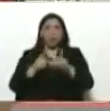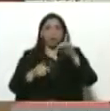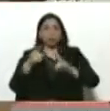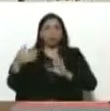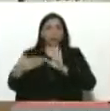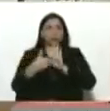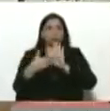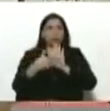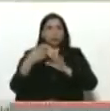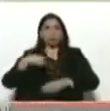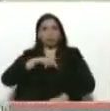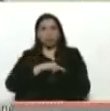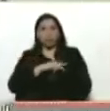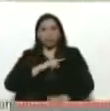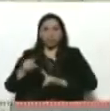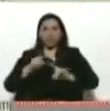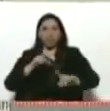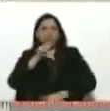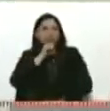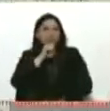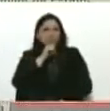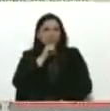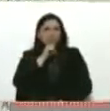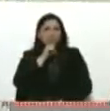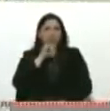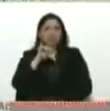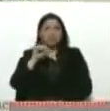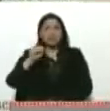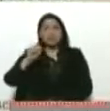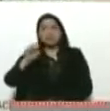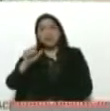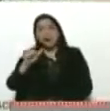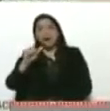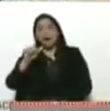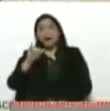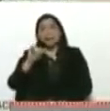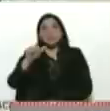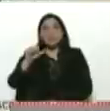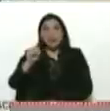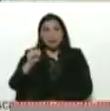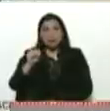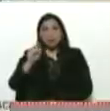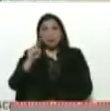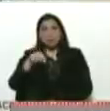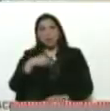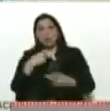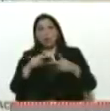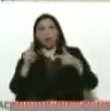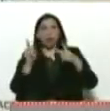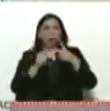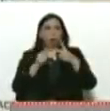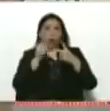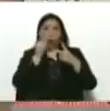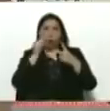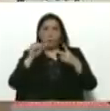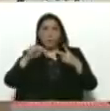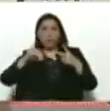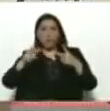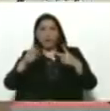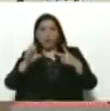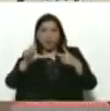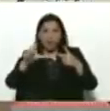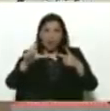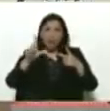nosotros, dirigida por Isaías Baduel y Ángel Vivas Perdomo, que ayer su señora esposa salió diciendo que yo